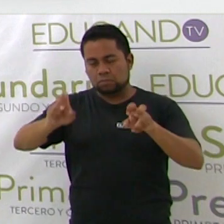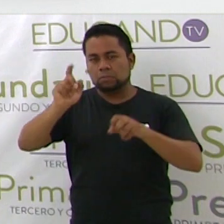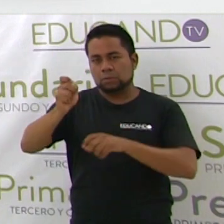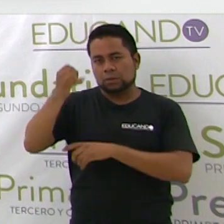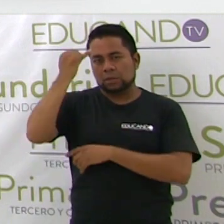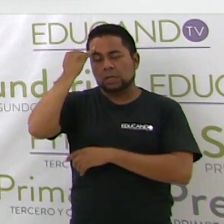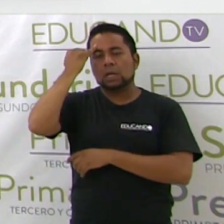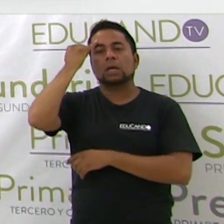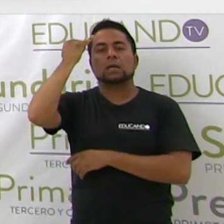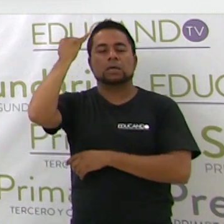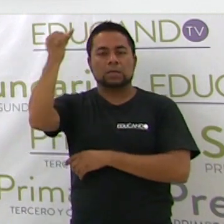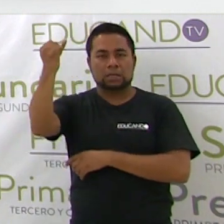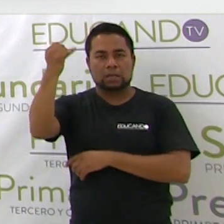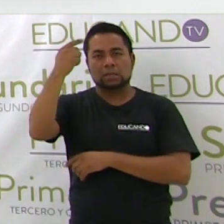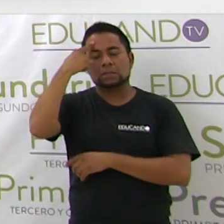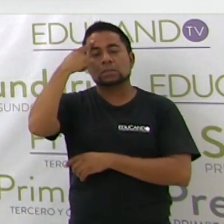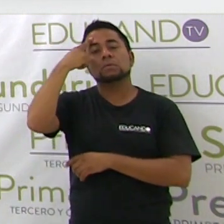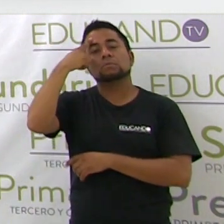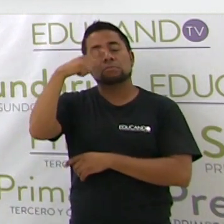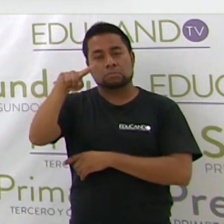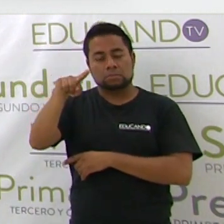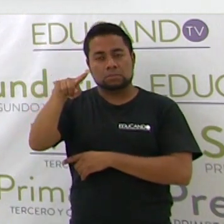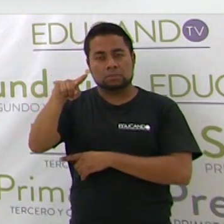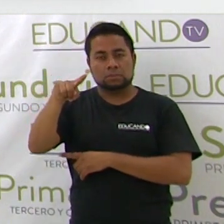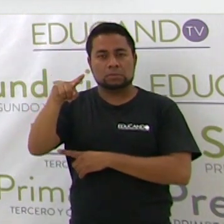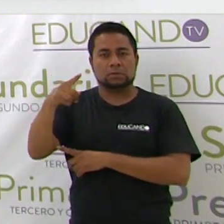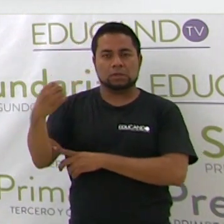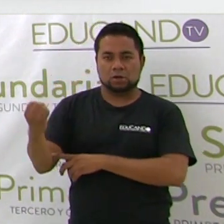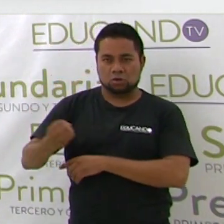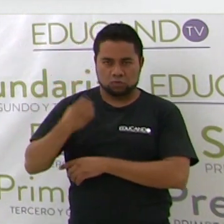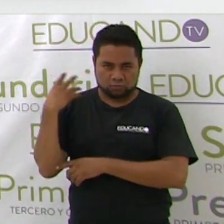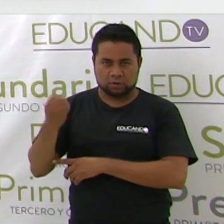ideas para presentar